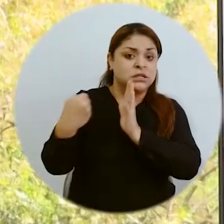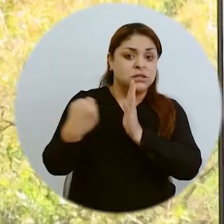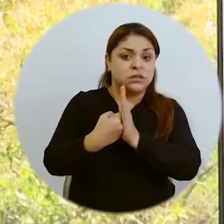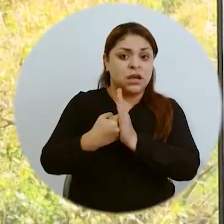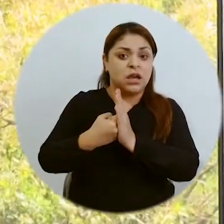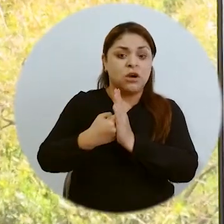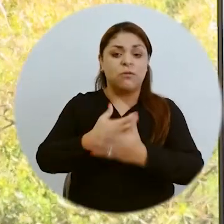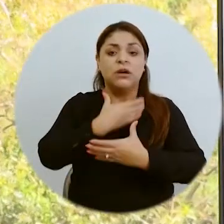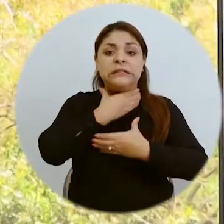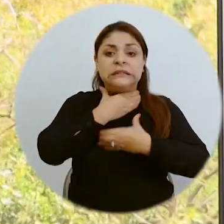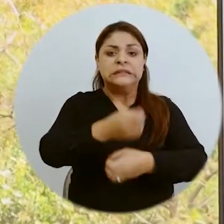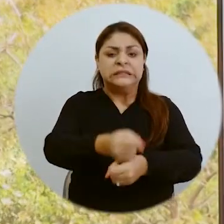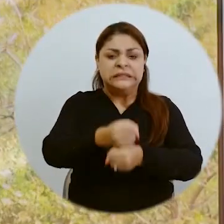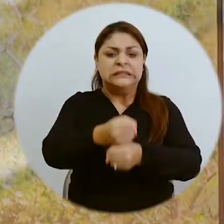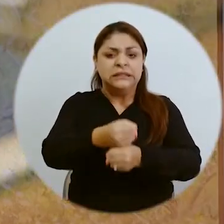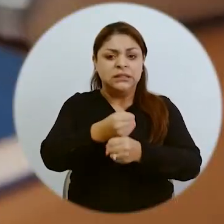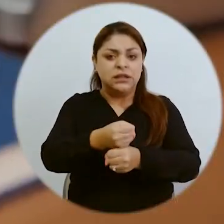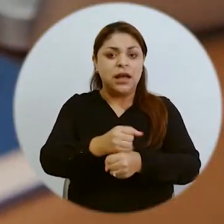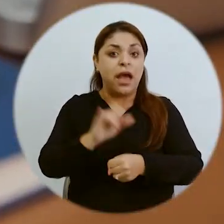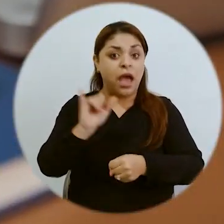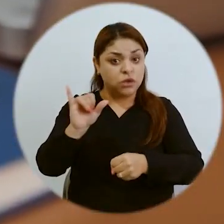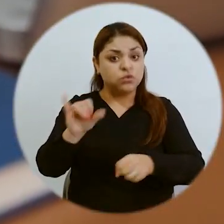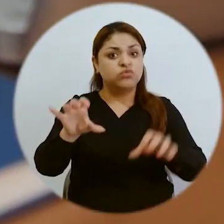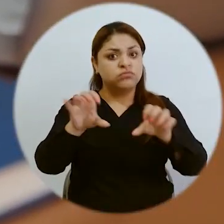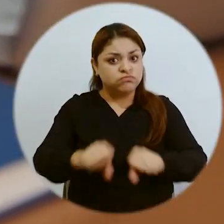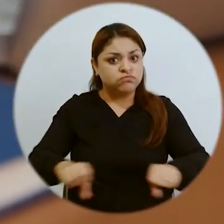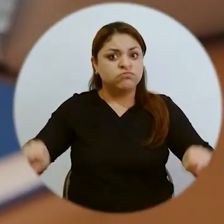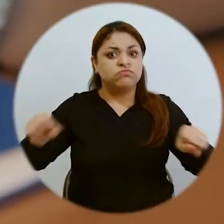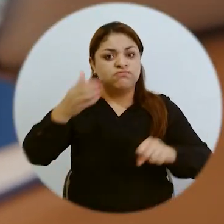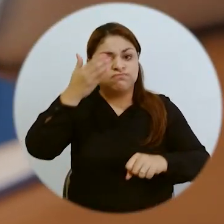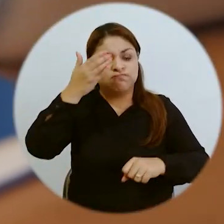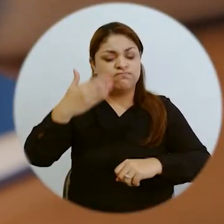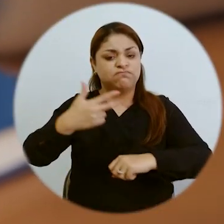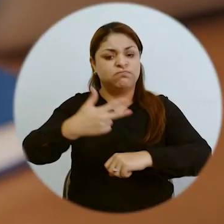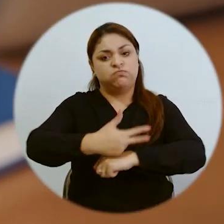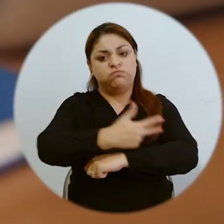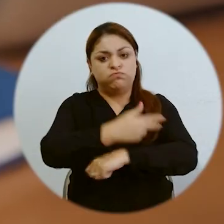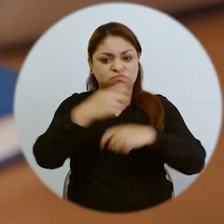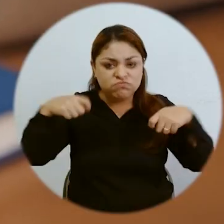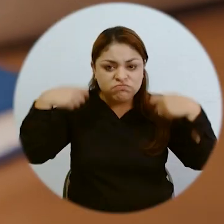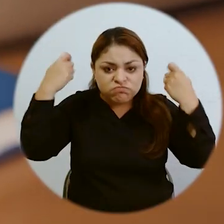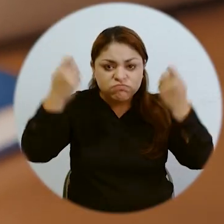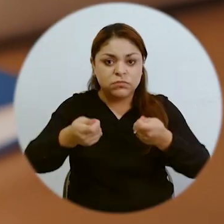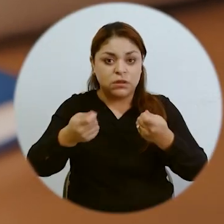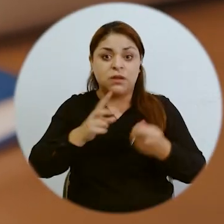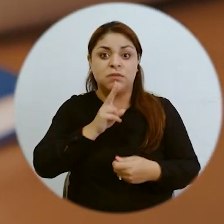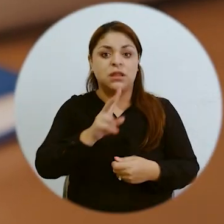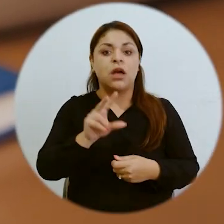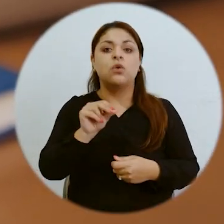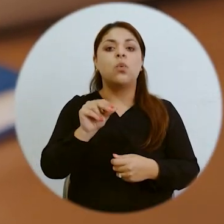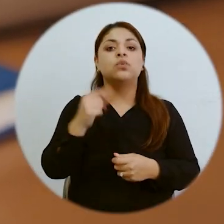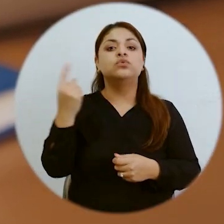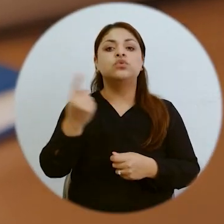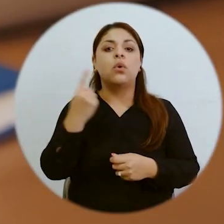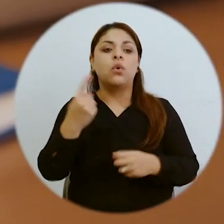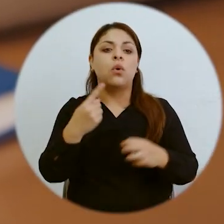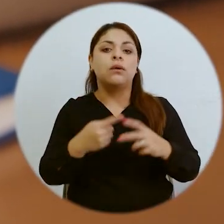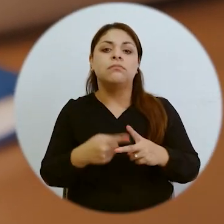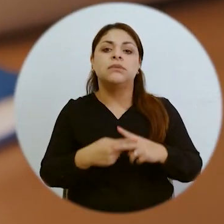con quebrarnos los pies, con acudir a la escuela de nuestros hijos, con dañar a